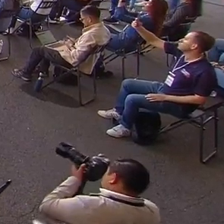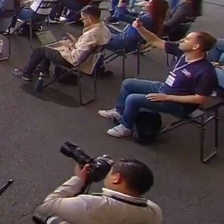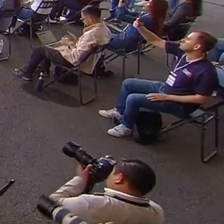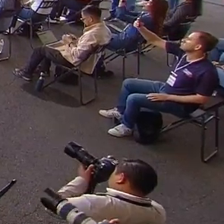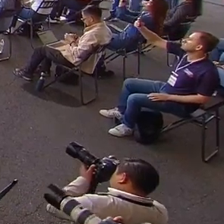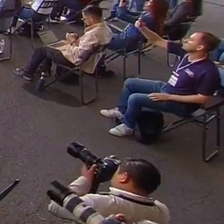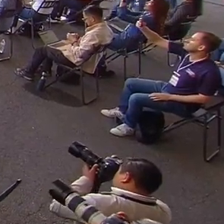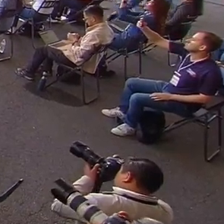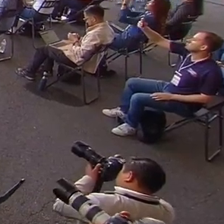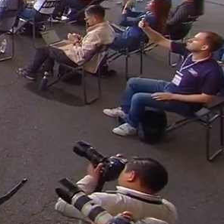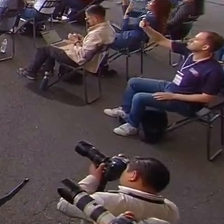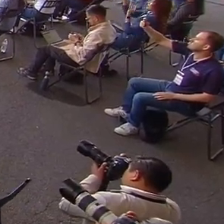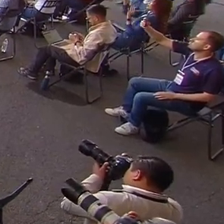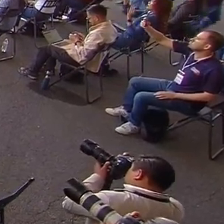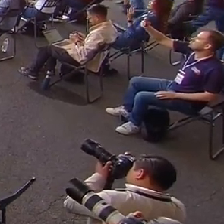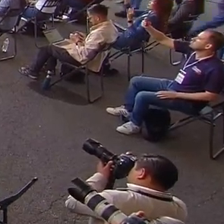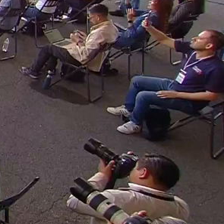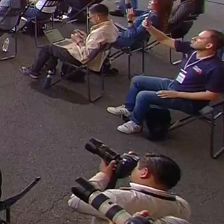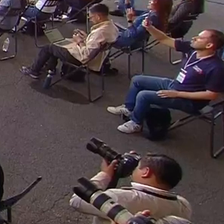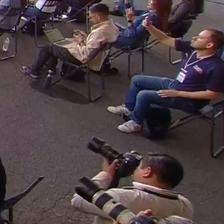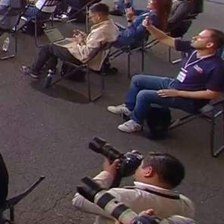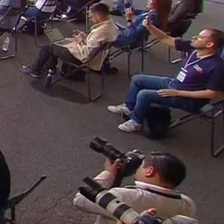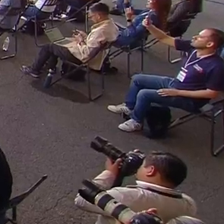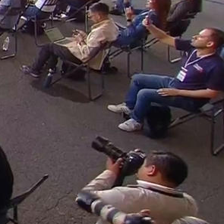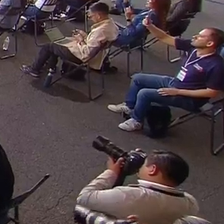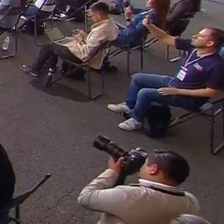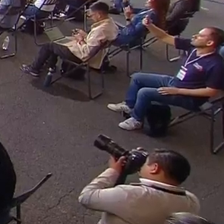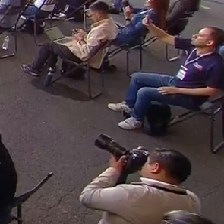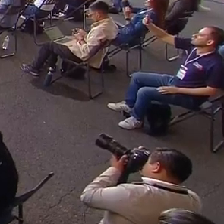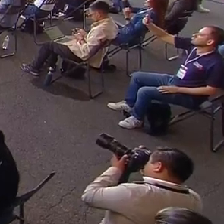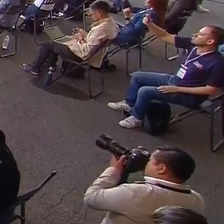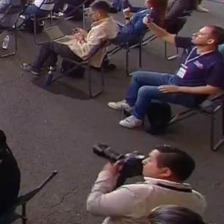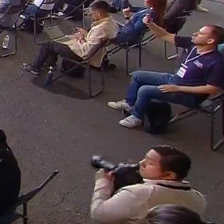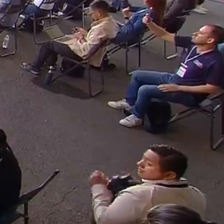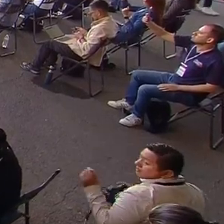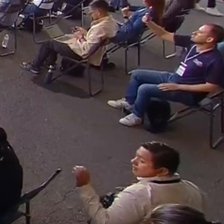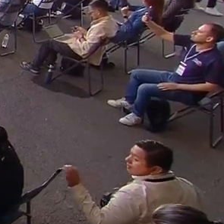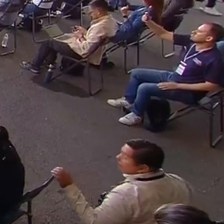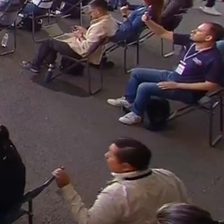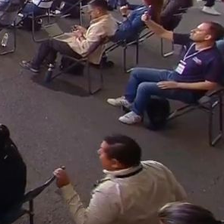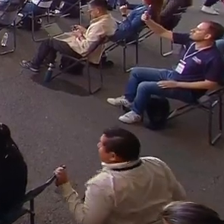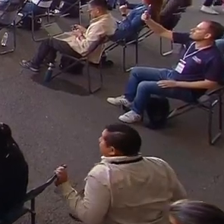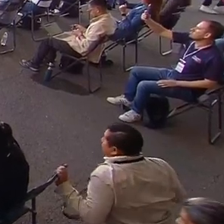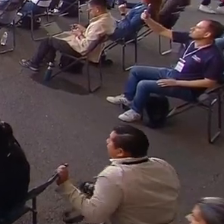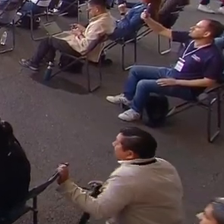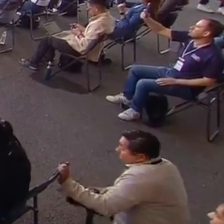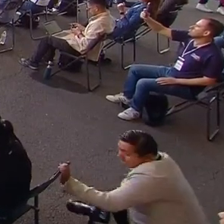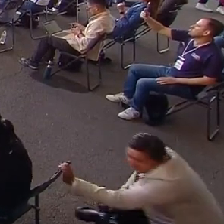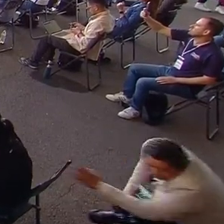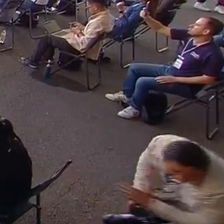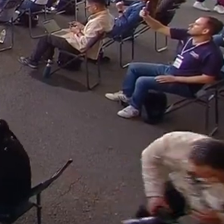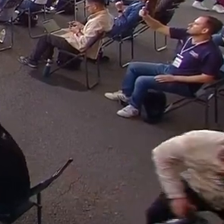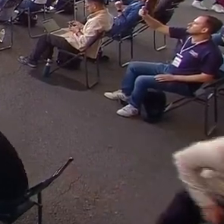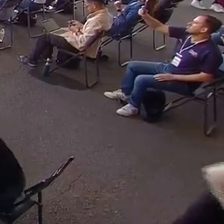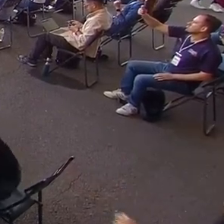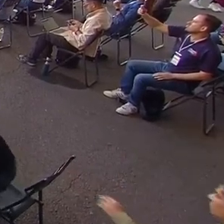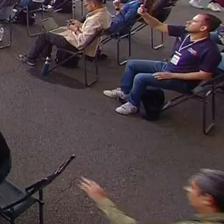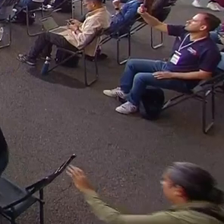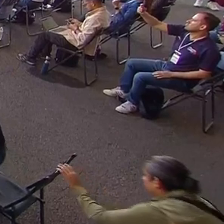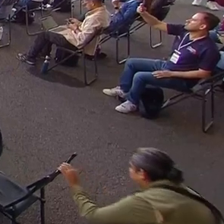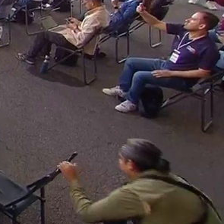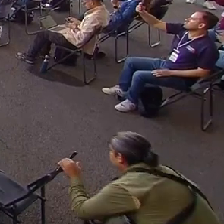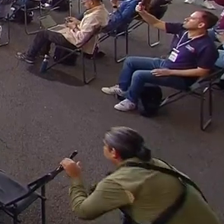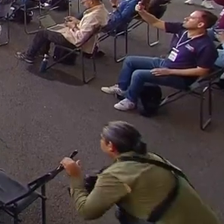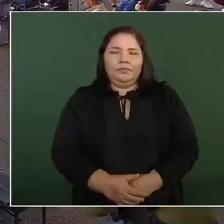informar, acabamos de terminar la reunión de seguridad que hacemos